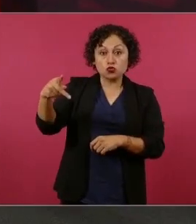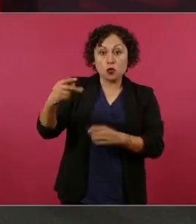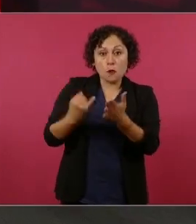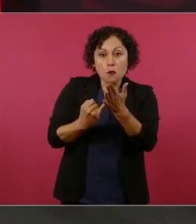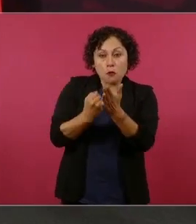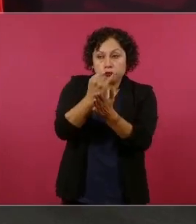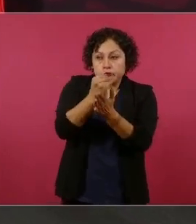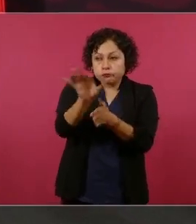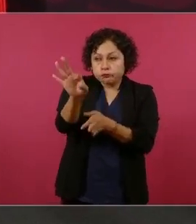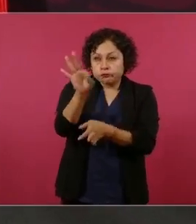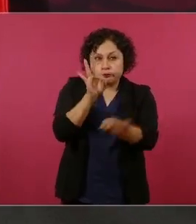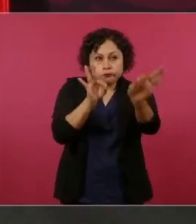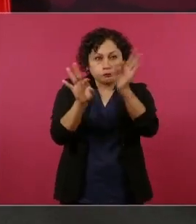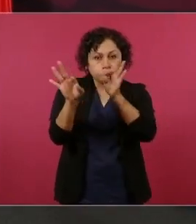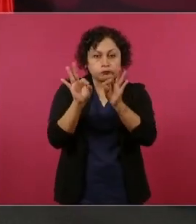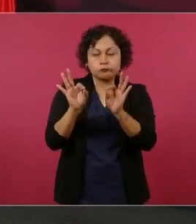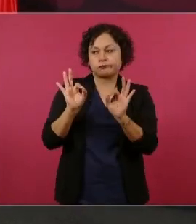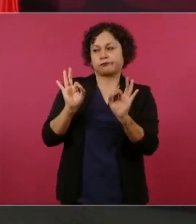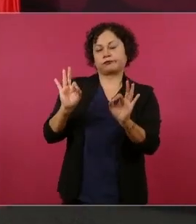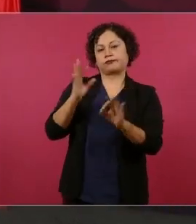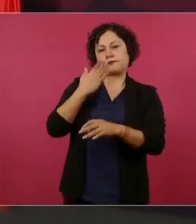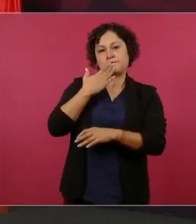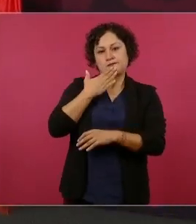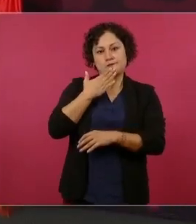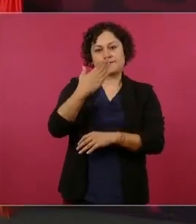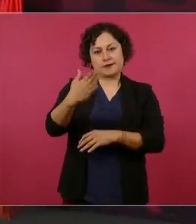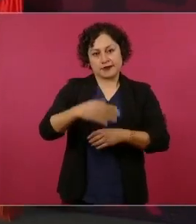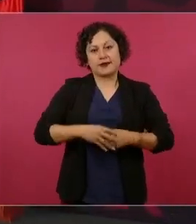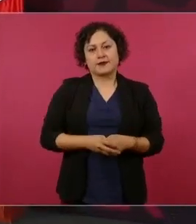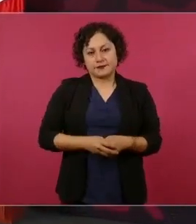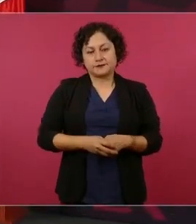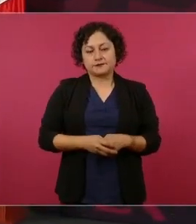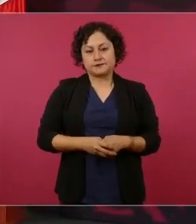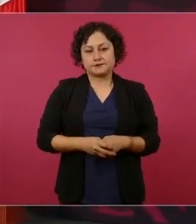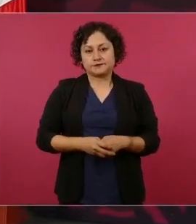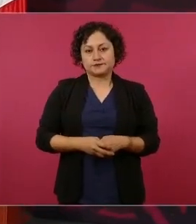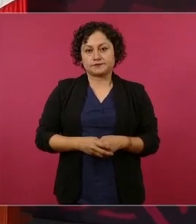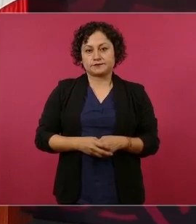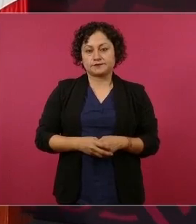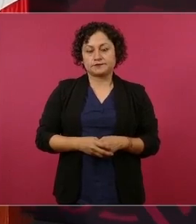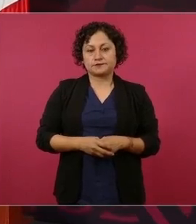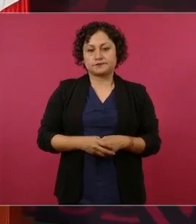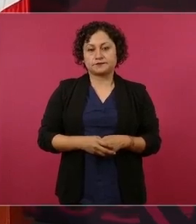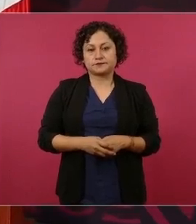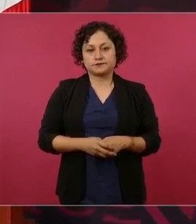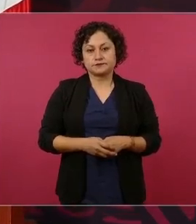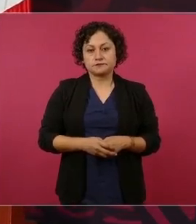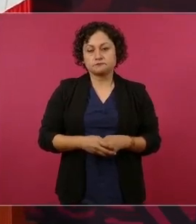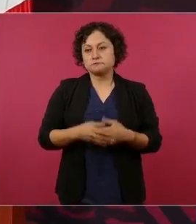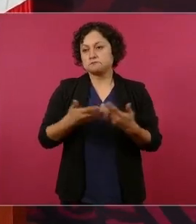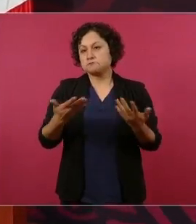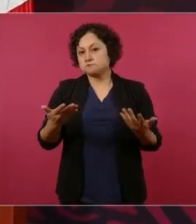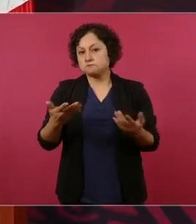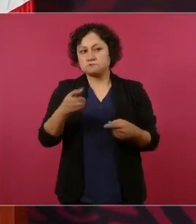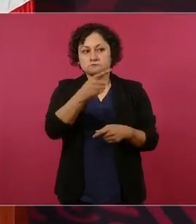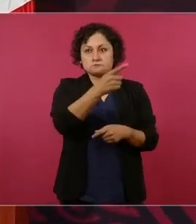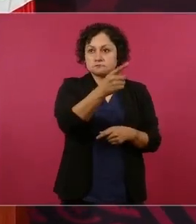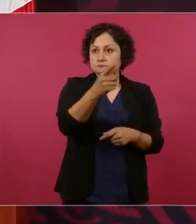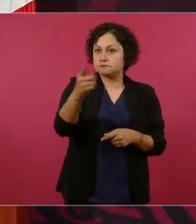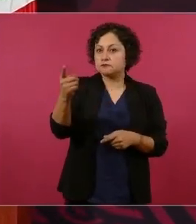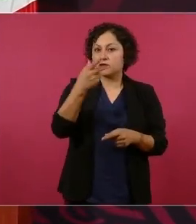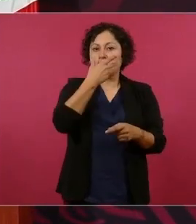escoger bien para los cargos a servidores públicos, mujeres y